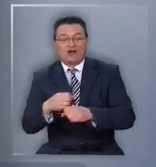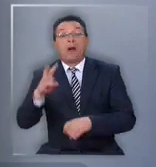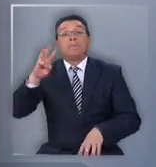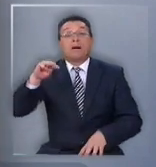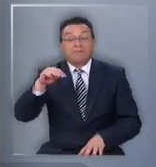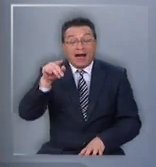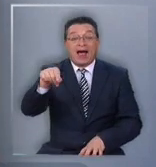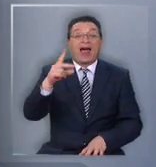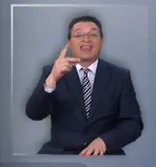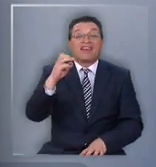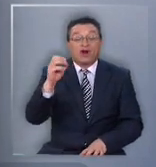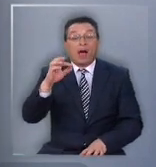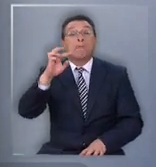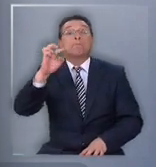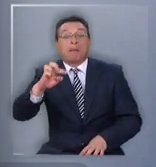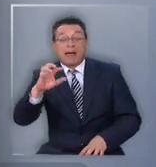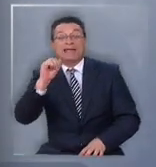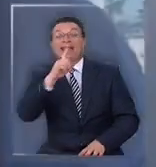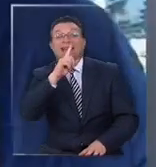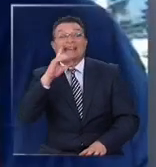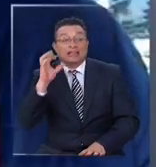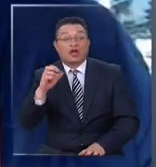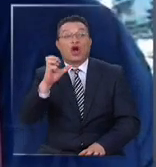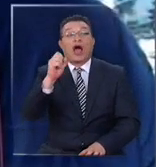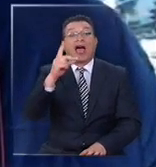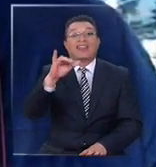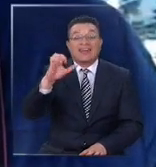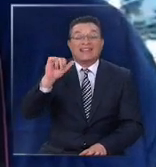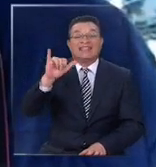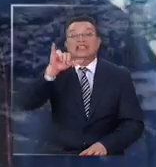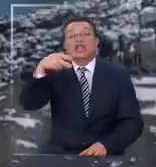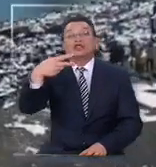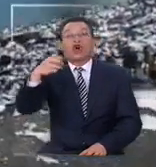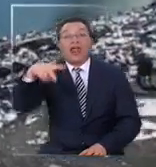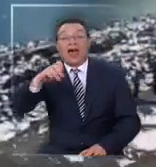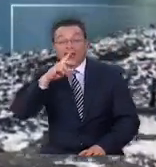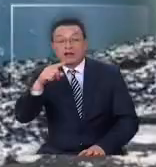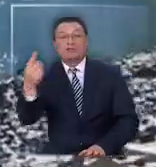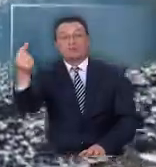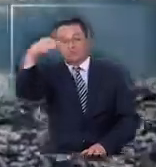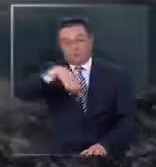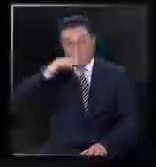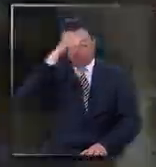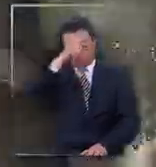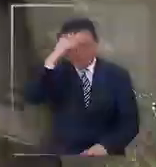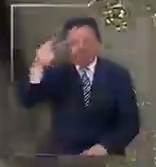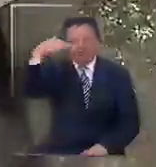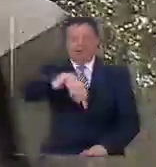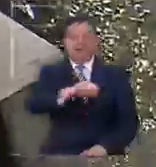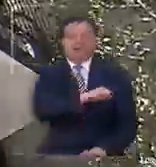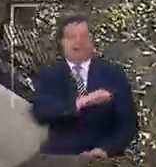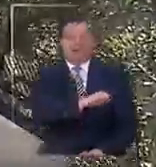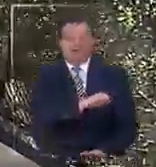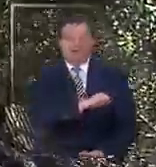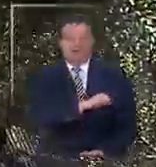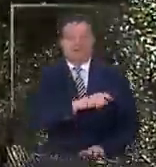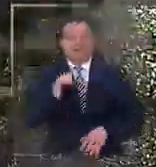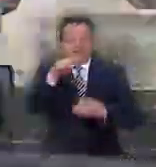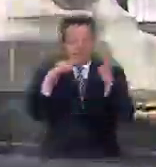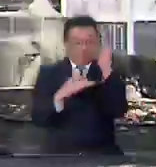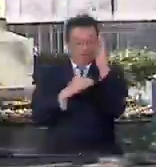madre Débora, su papá Fabiano y sus tíos Adriane y Jonathan llegaron el domingo a Santiago. Por